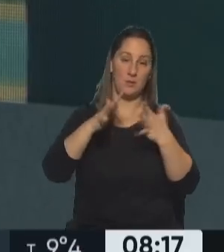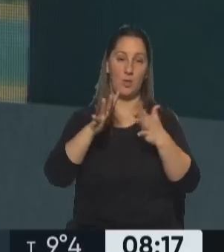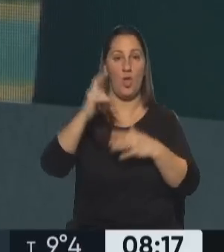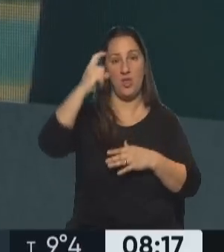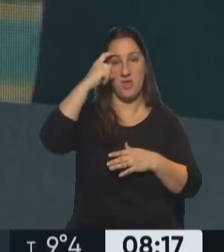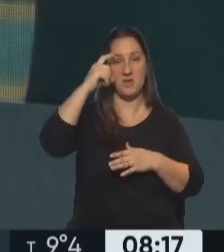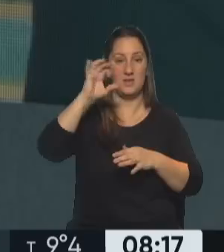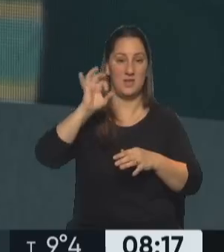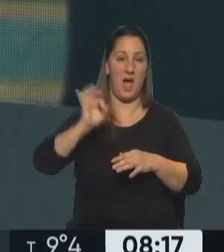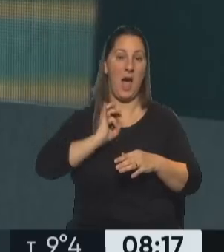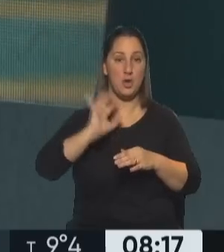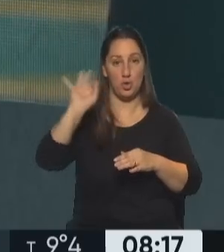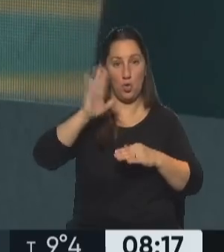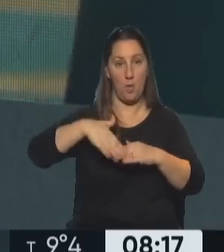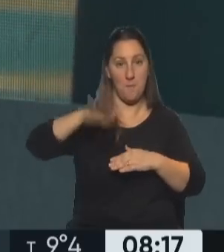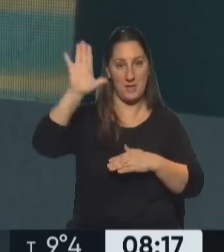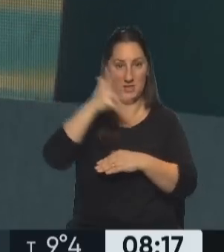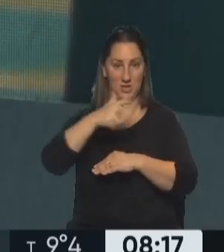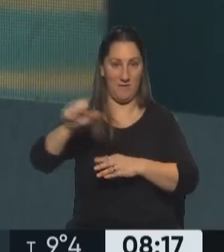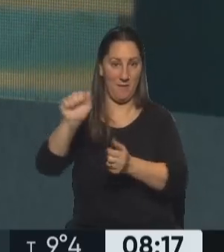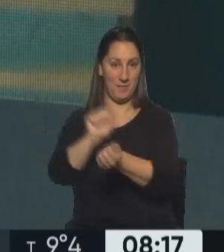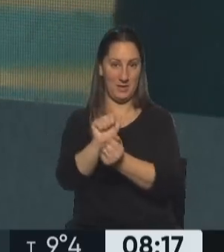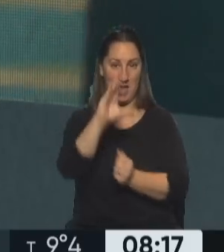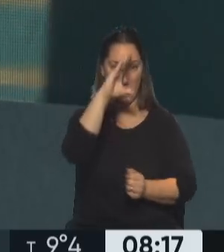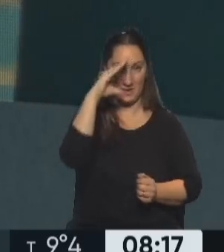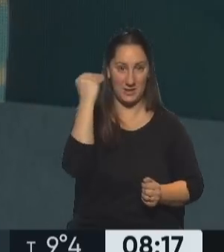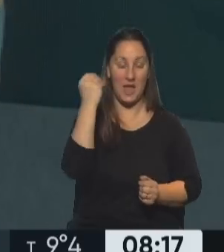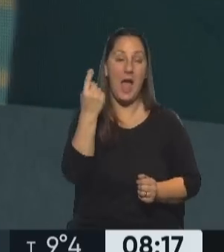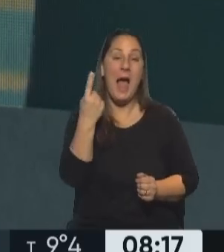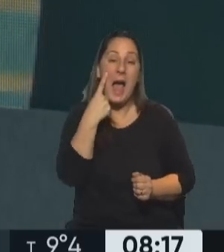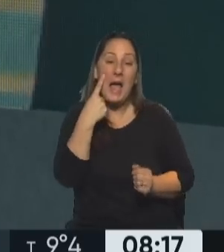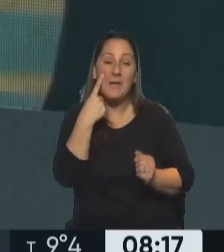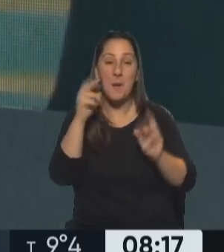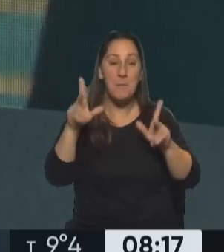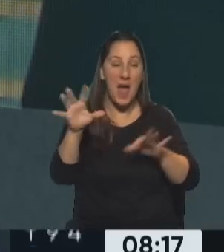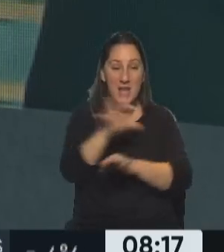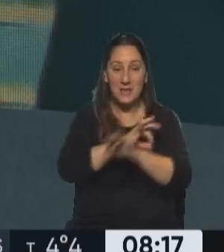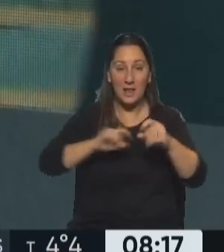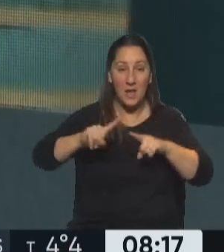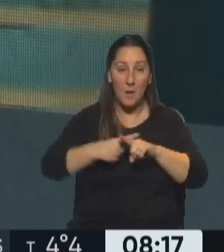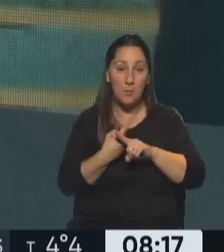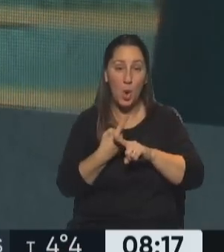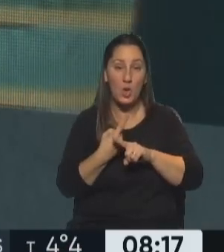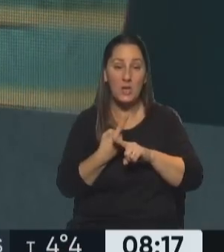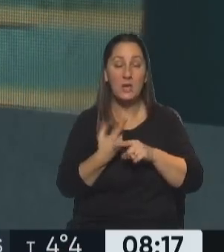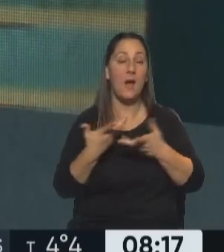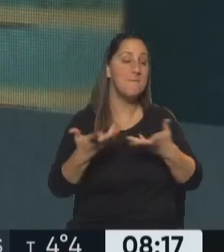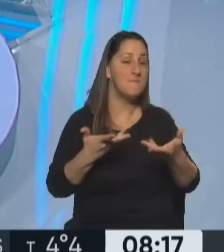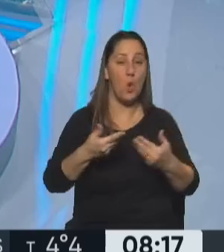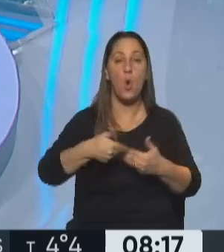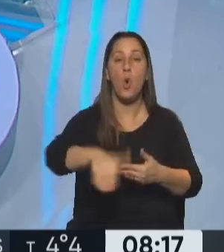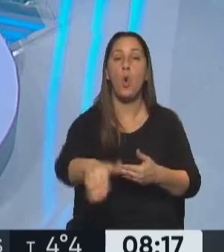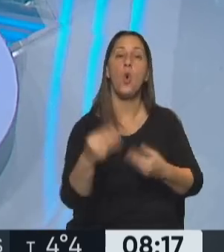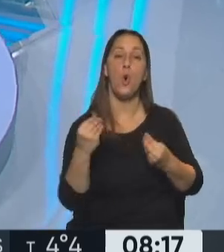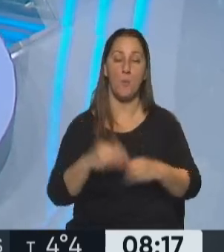probablemente 10 años o más de cárcel. Bueno. ¿Sí? Hay que ver políticamente cómo toda esta situación empieza a moverse. A propósito,